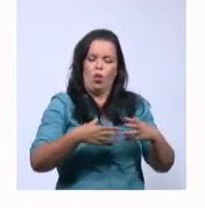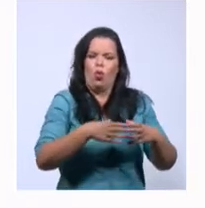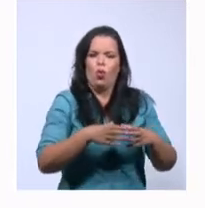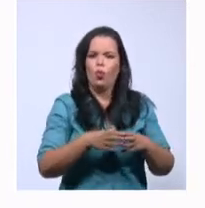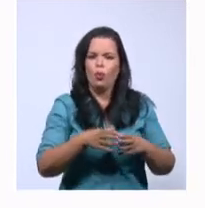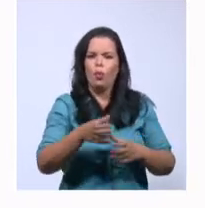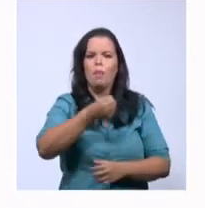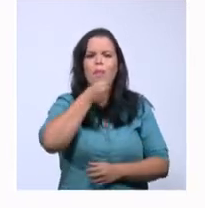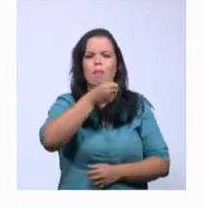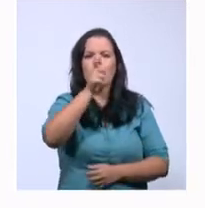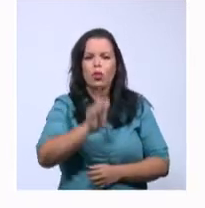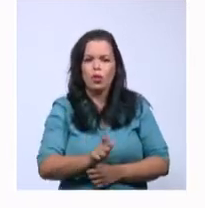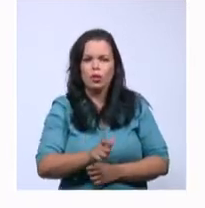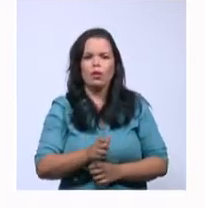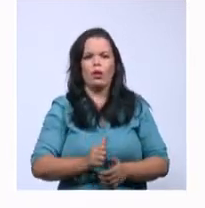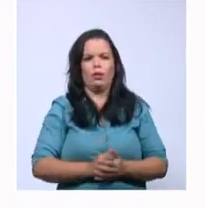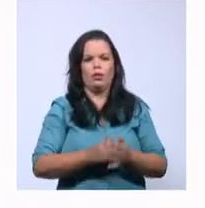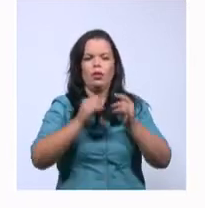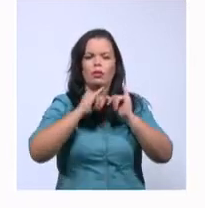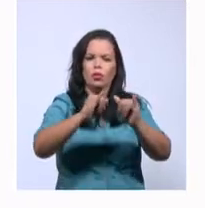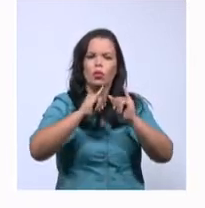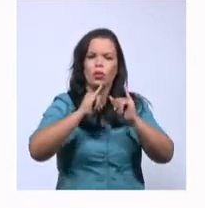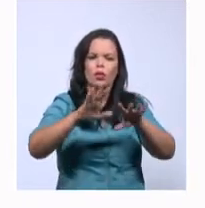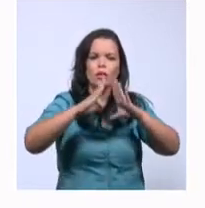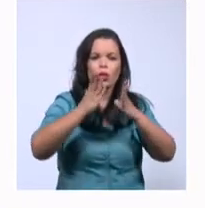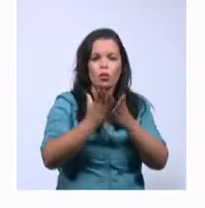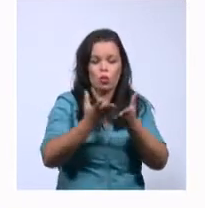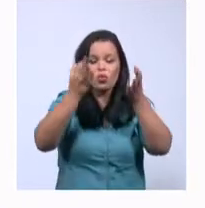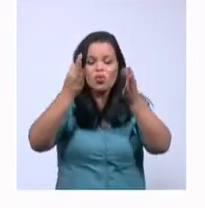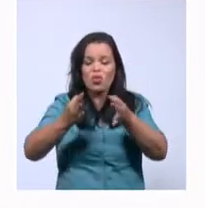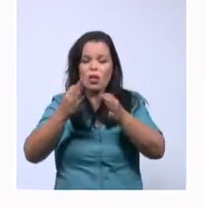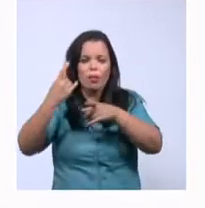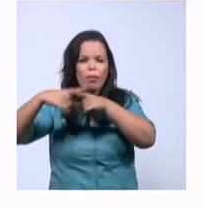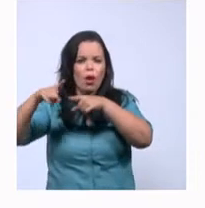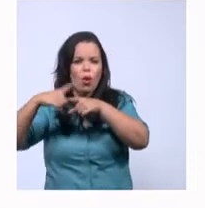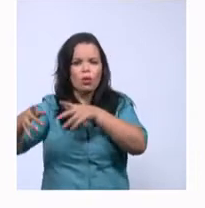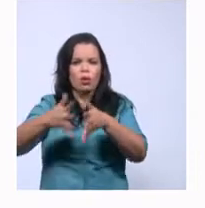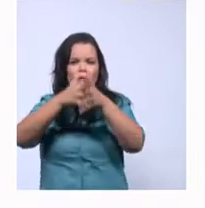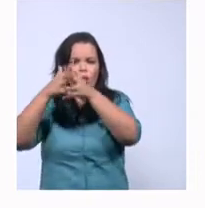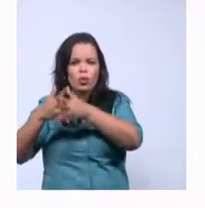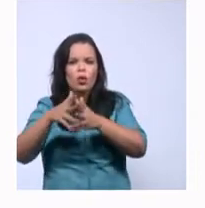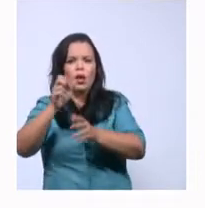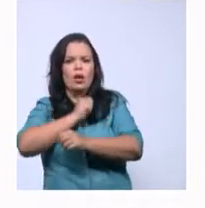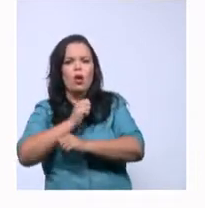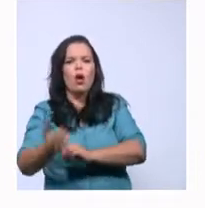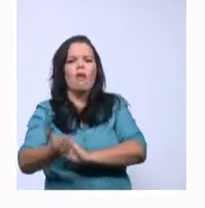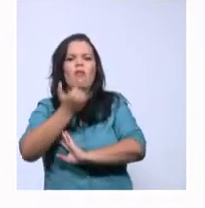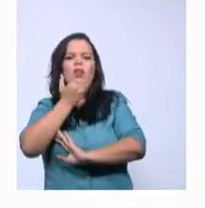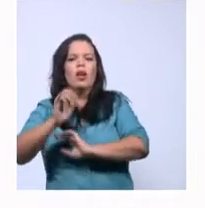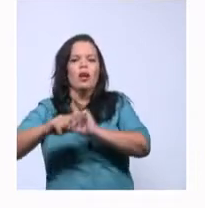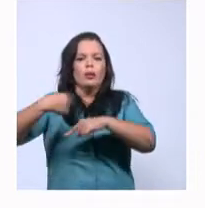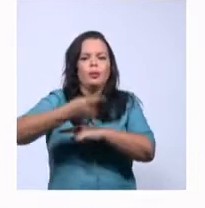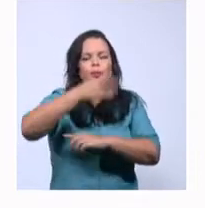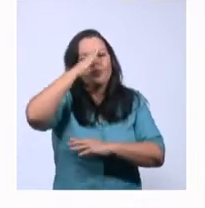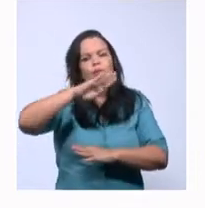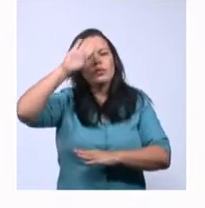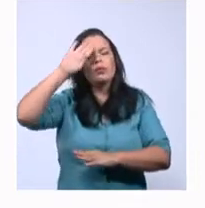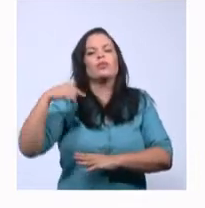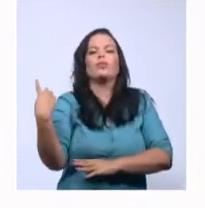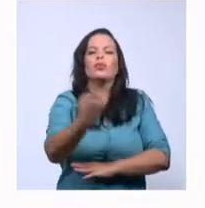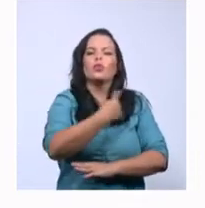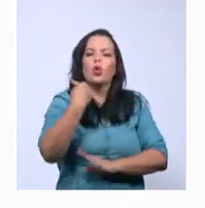ha sido víctima del terrorismo en todos los órdenes, literal y mediáticamente hablando, denunciamos la